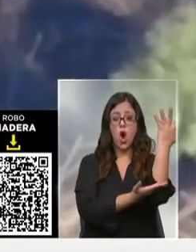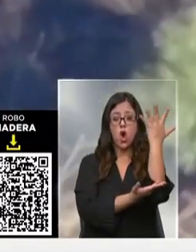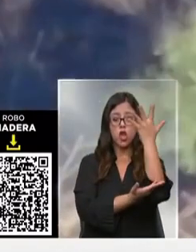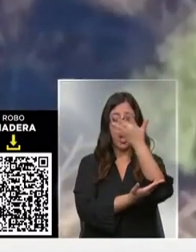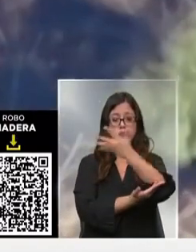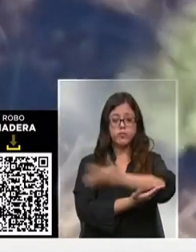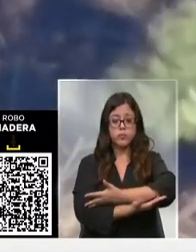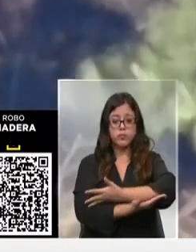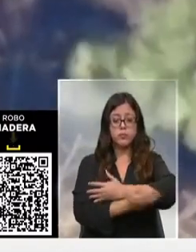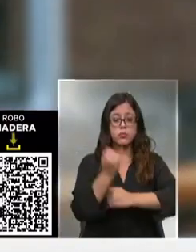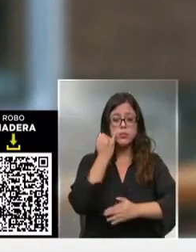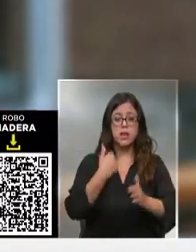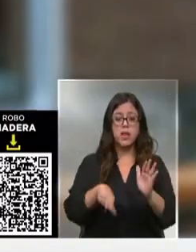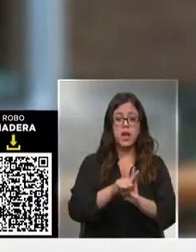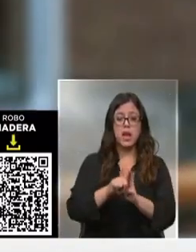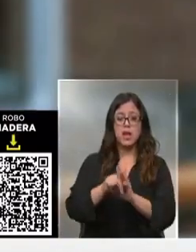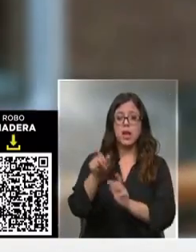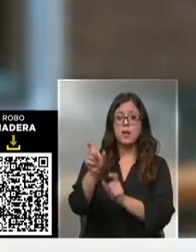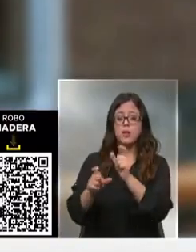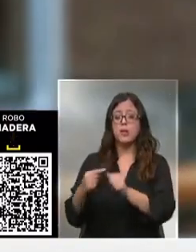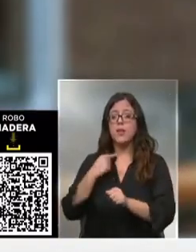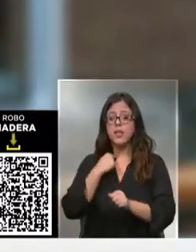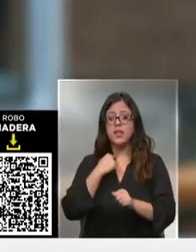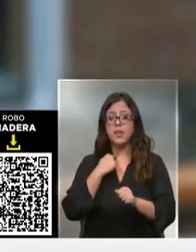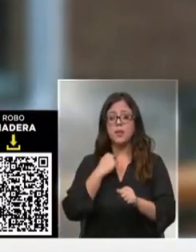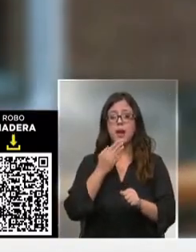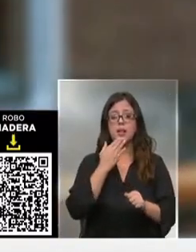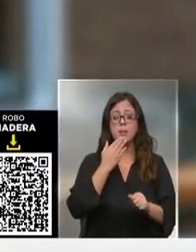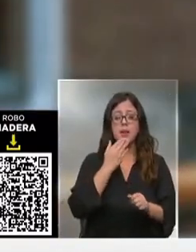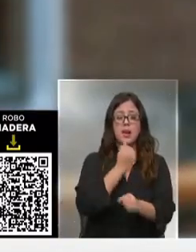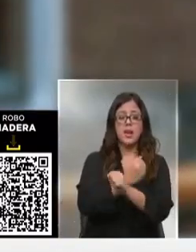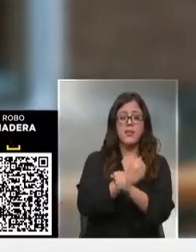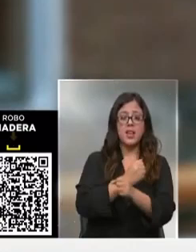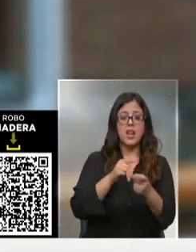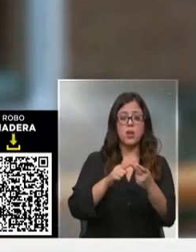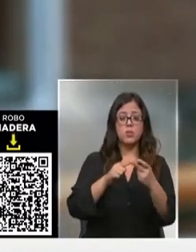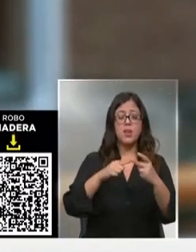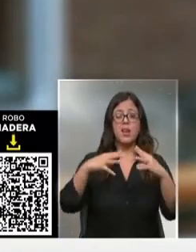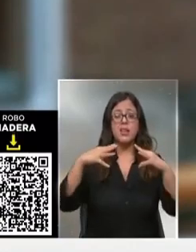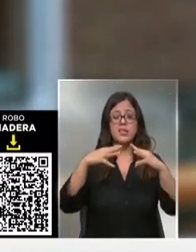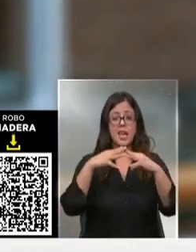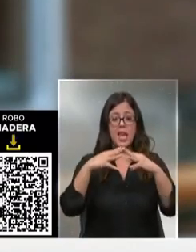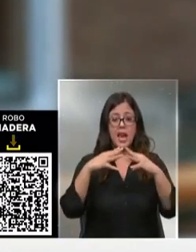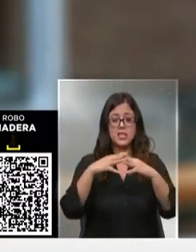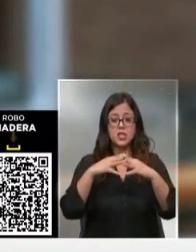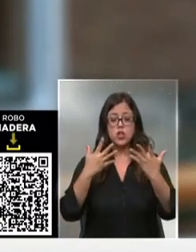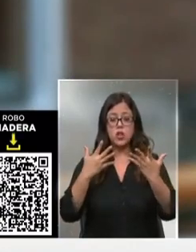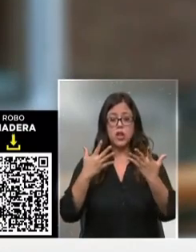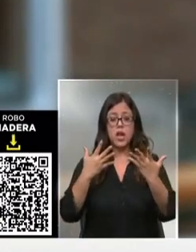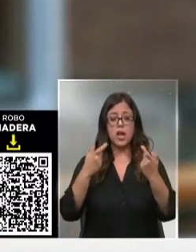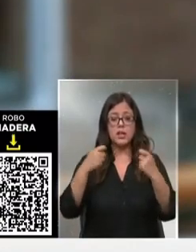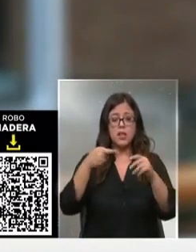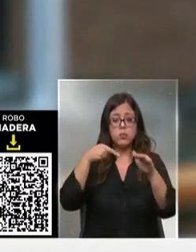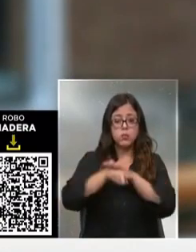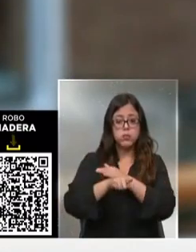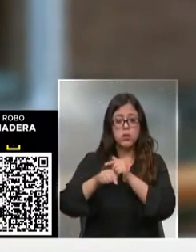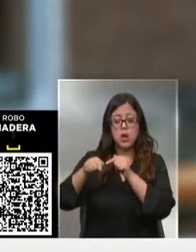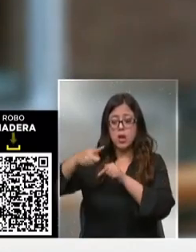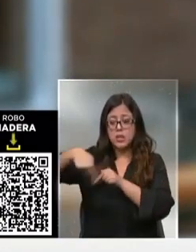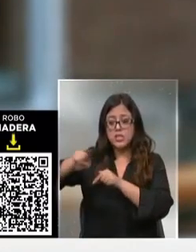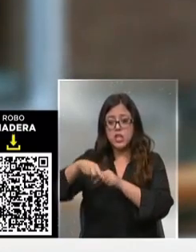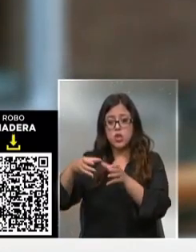Cada vez que las víctimas o el personal de carabineros acompañado del Ejército de Chile intentaba hacer ingreso a los mismos, fueron repelidos